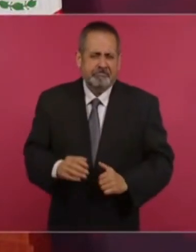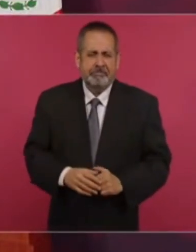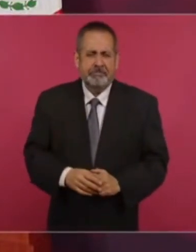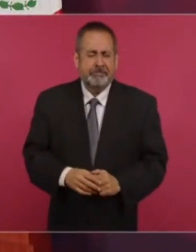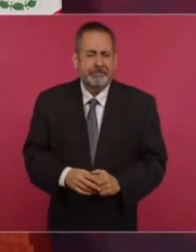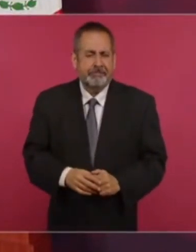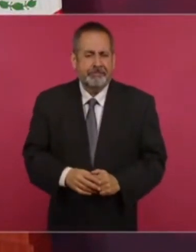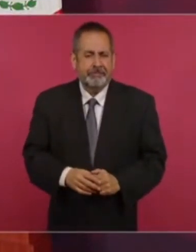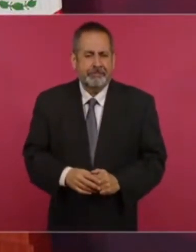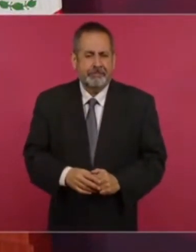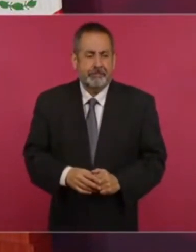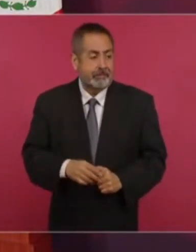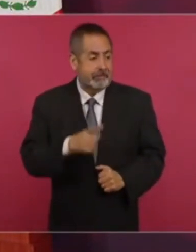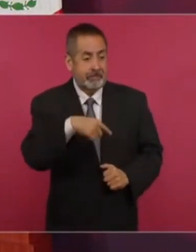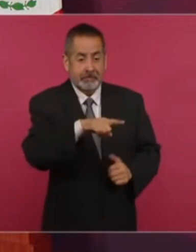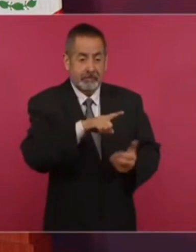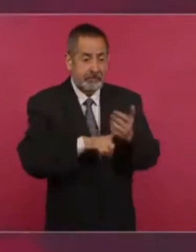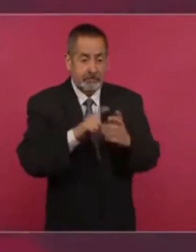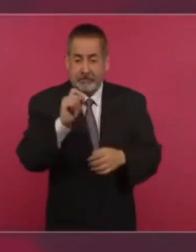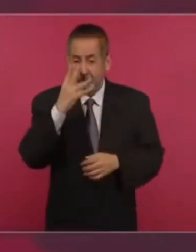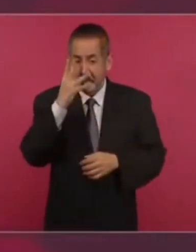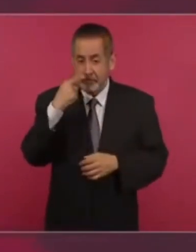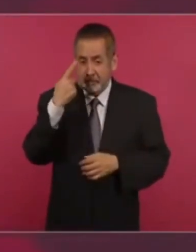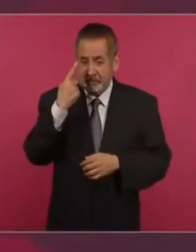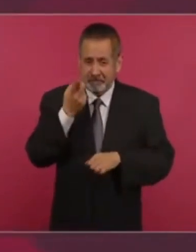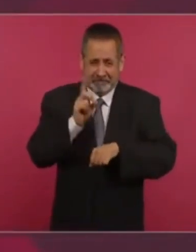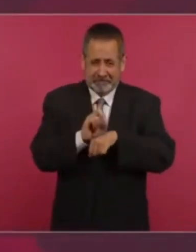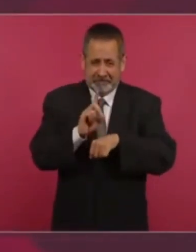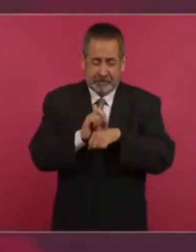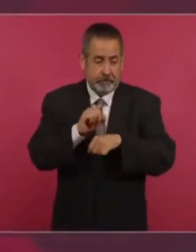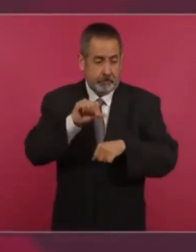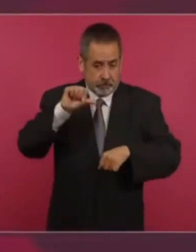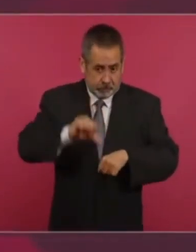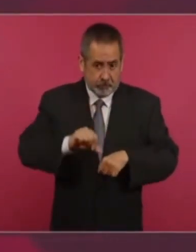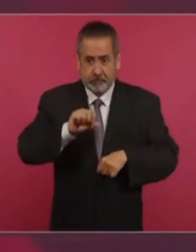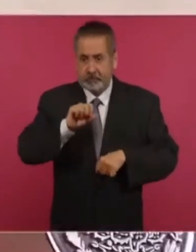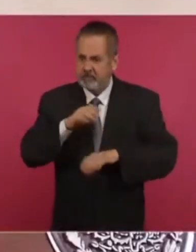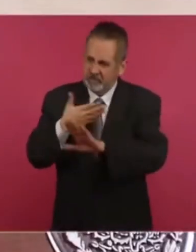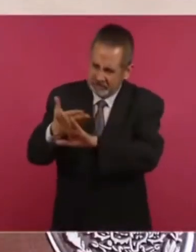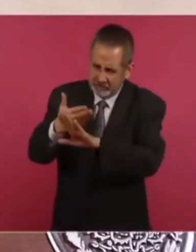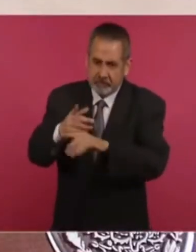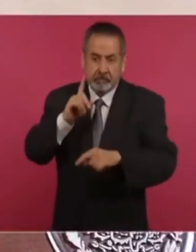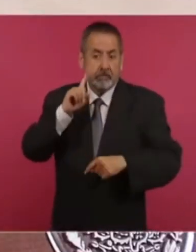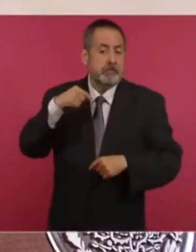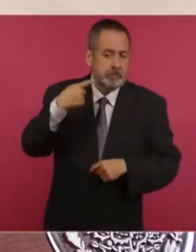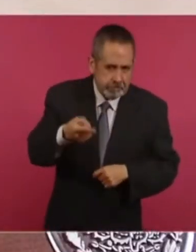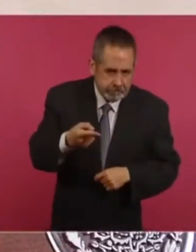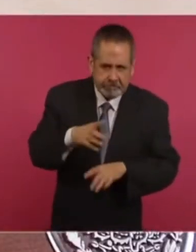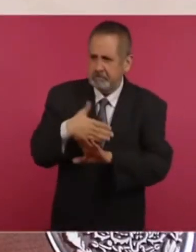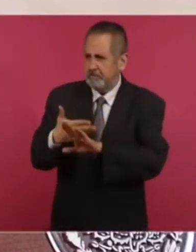Porque es 24 horas, un día sí y el otro también.